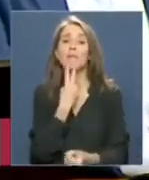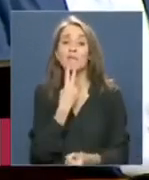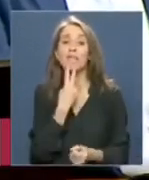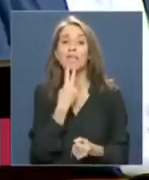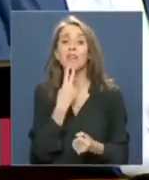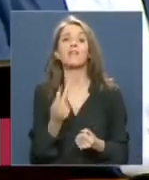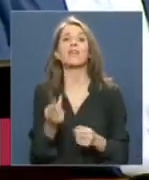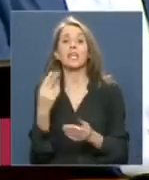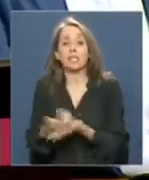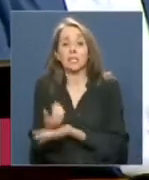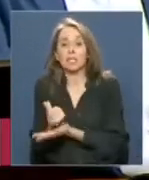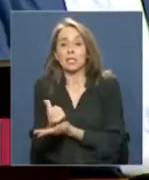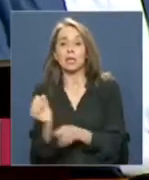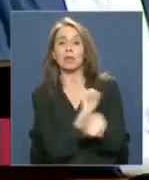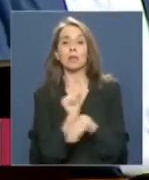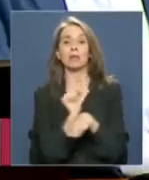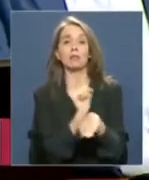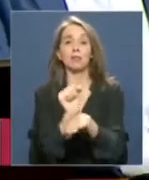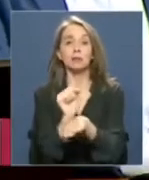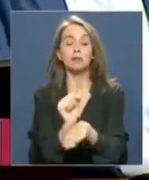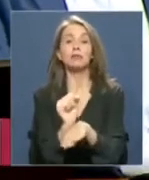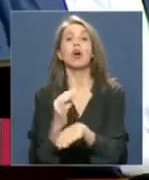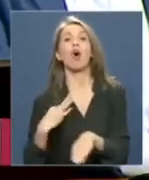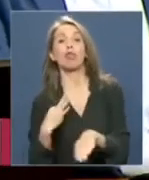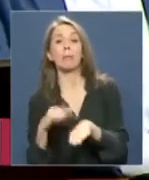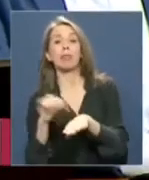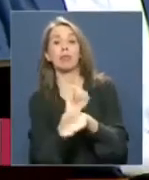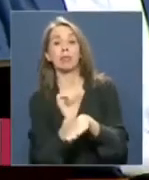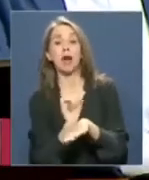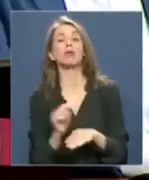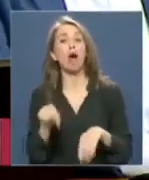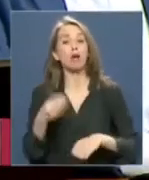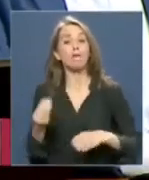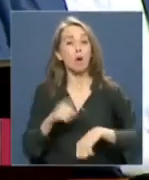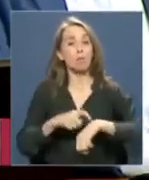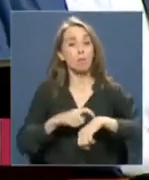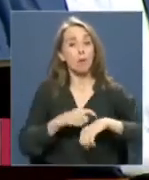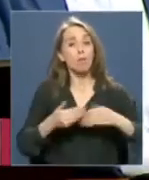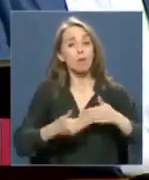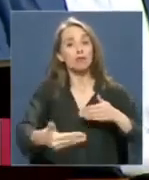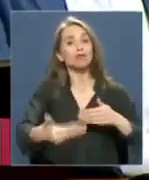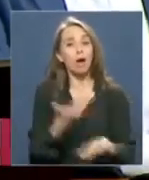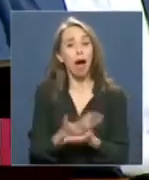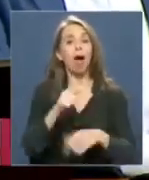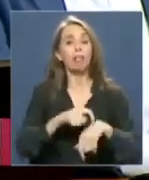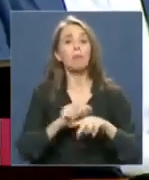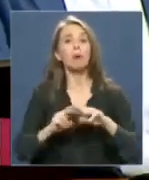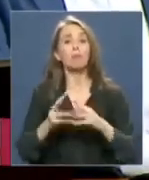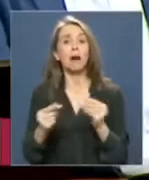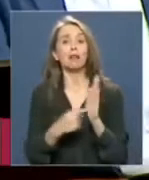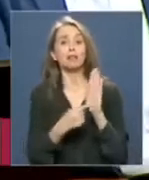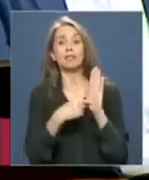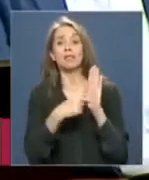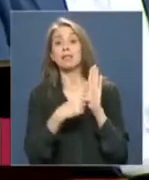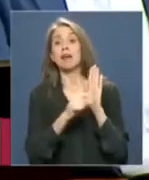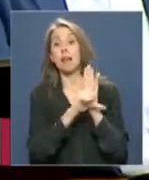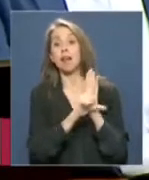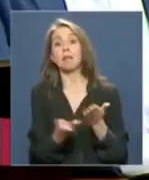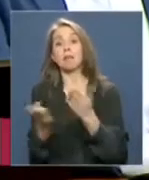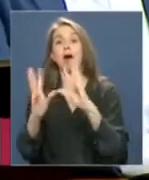vehículo. Entonces estamos a tiempo de hacer un buen debate y resolver esto para la familia. Es cierto que el gobierno